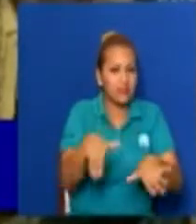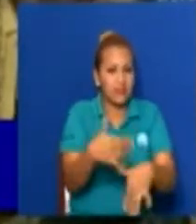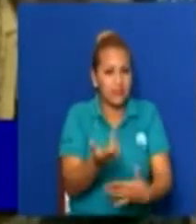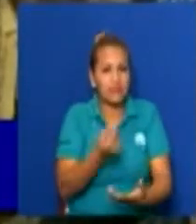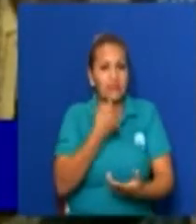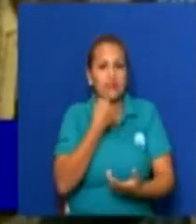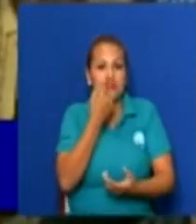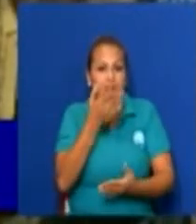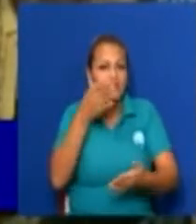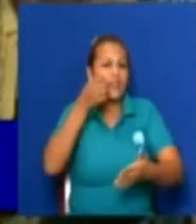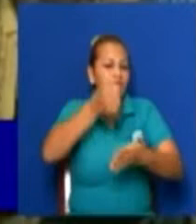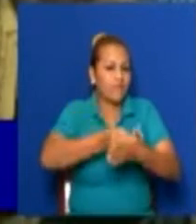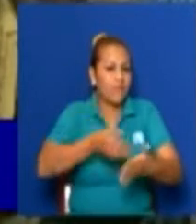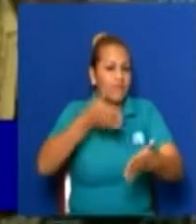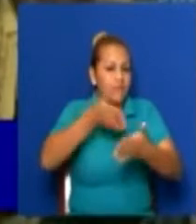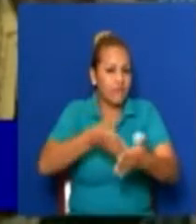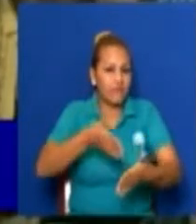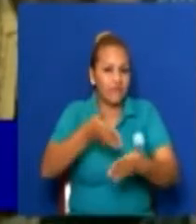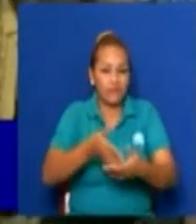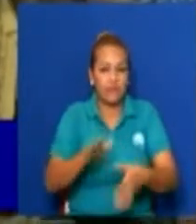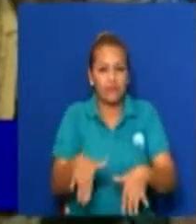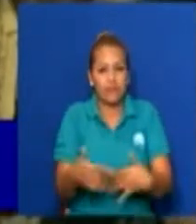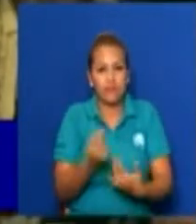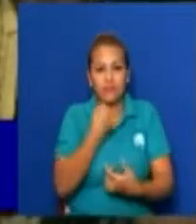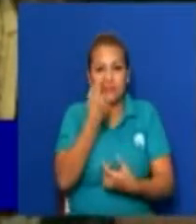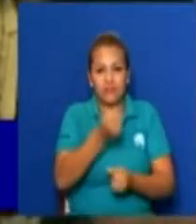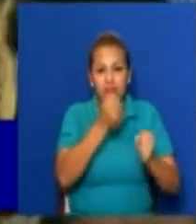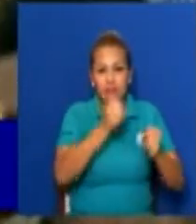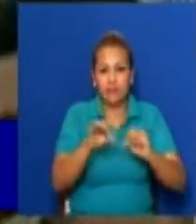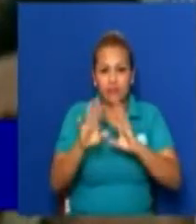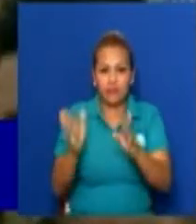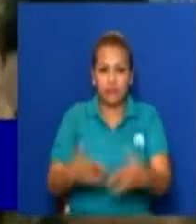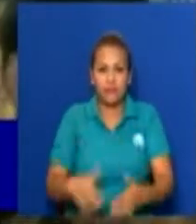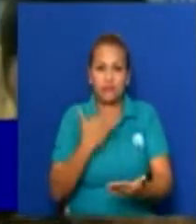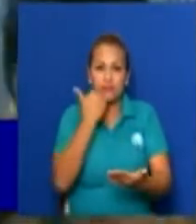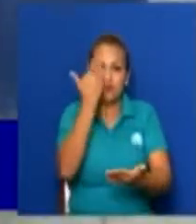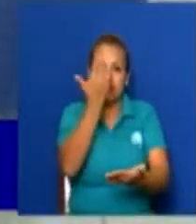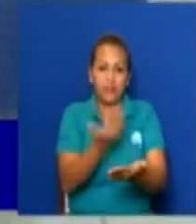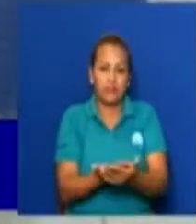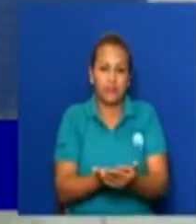país cambie en la atención de lo que son varones y mujeres. Gracias.